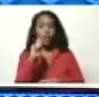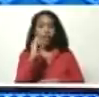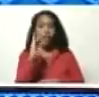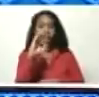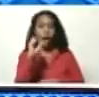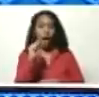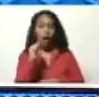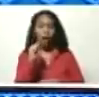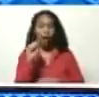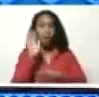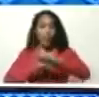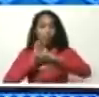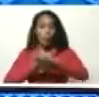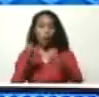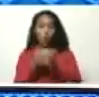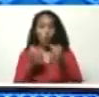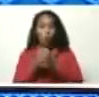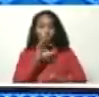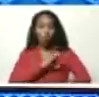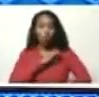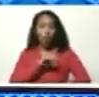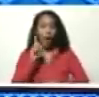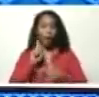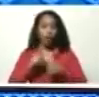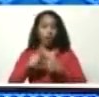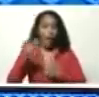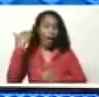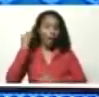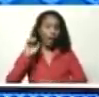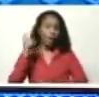y del llamado bloque socialista para entonces.